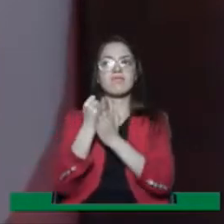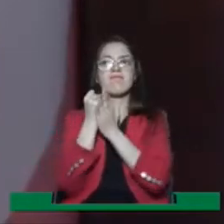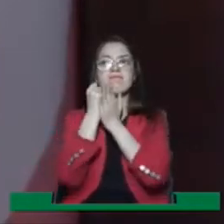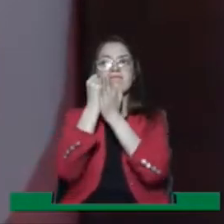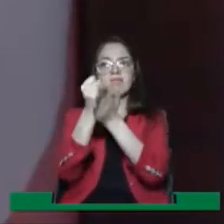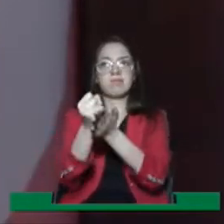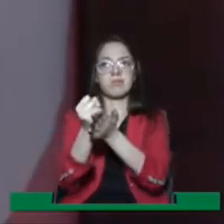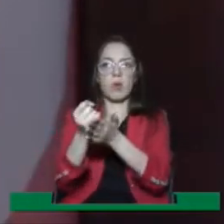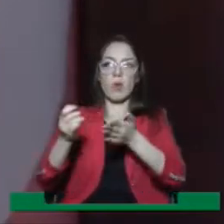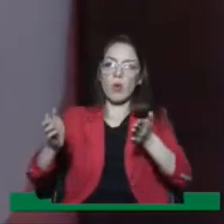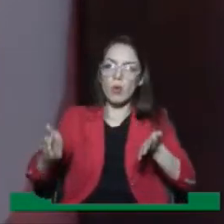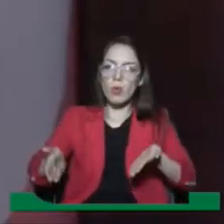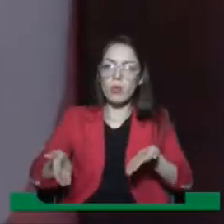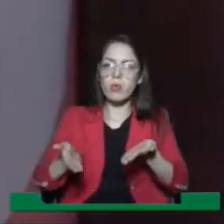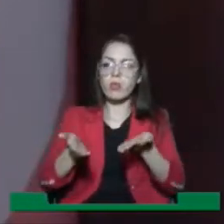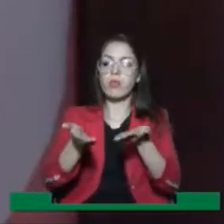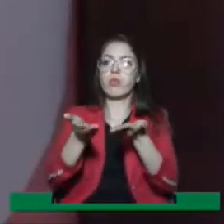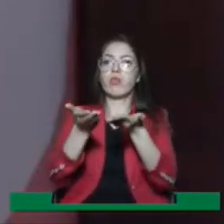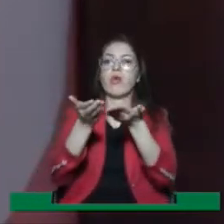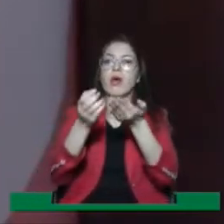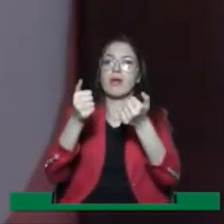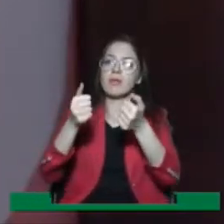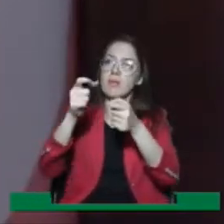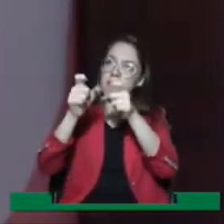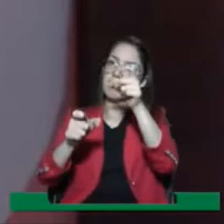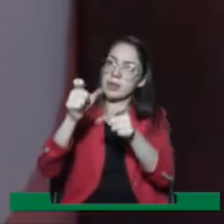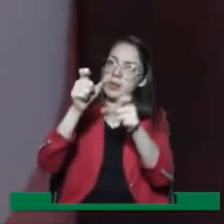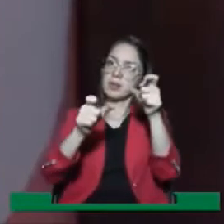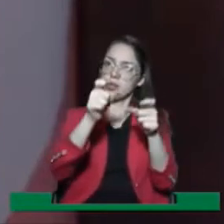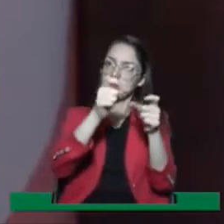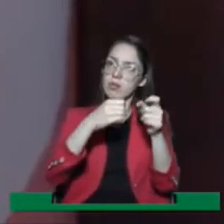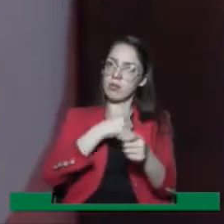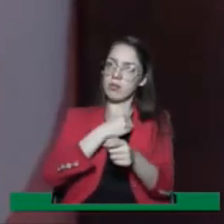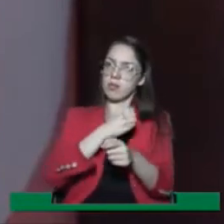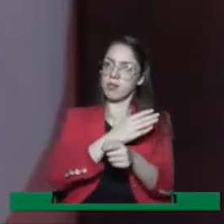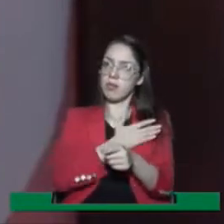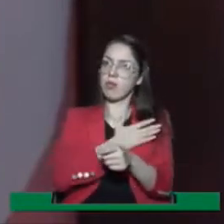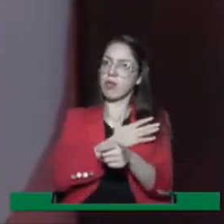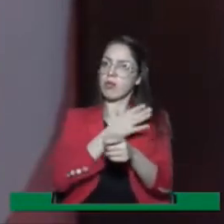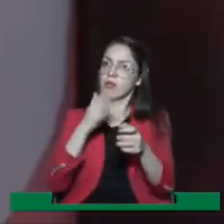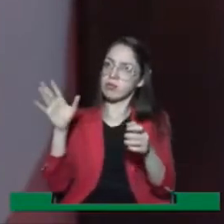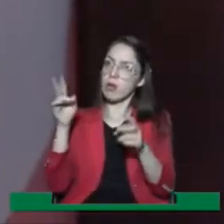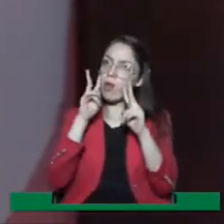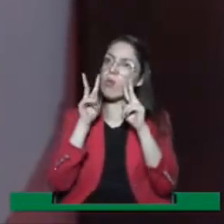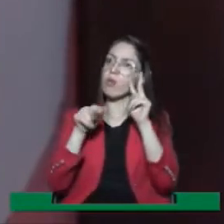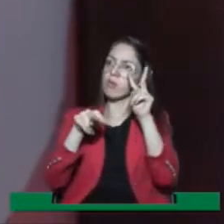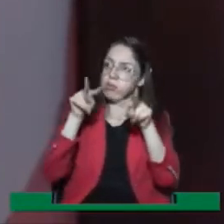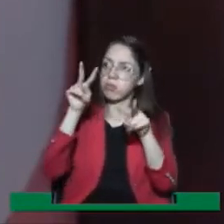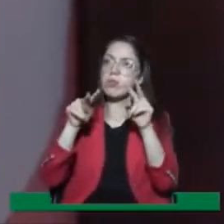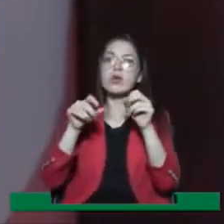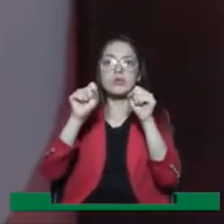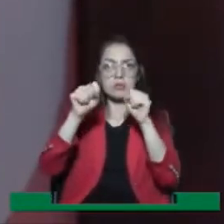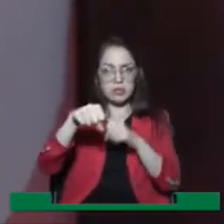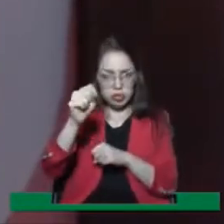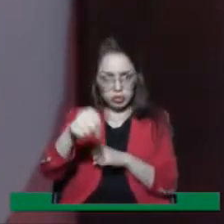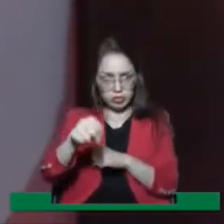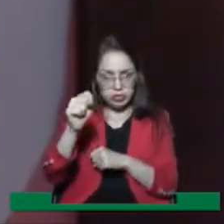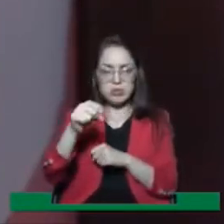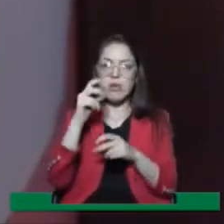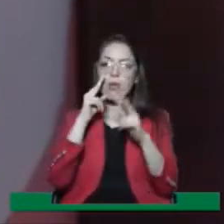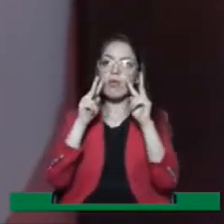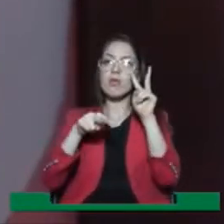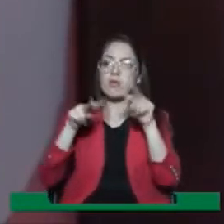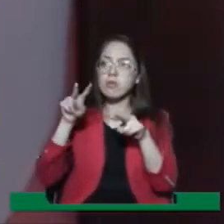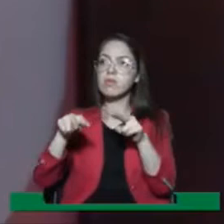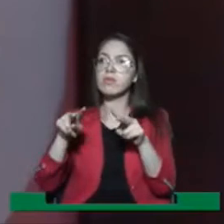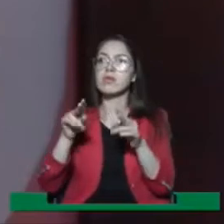y avanzar a que toda la gente pueda tener mejores oportunidades porque el turismo si es una real oportunidad de